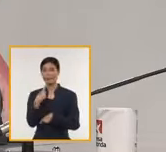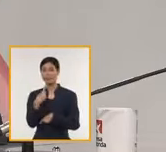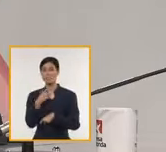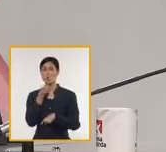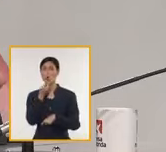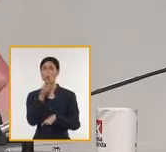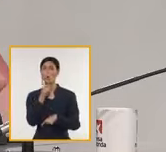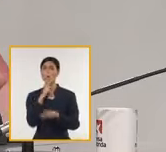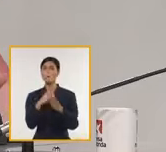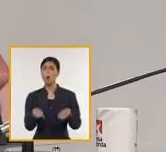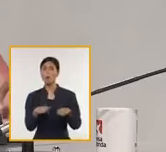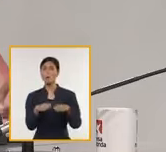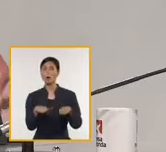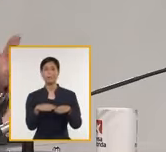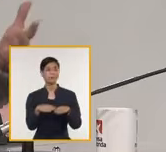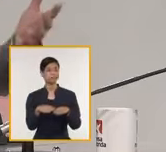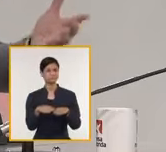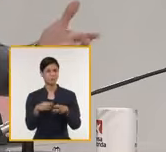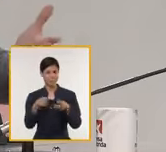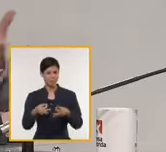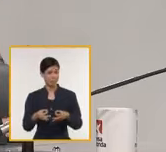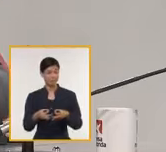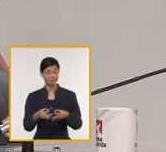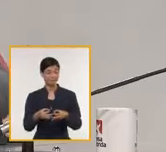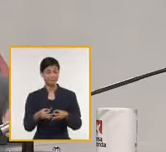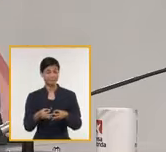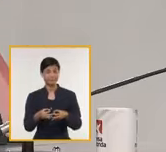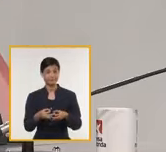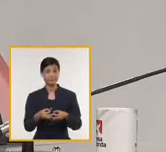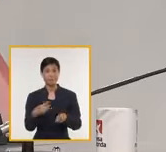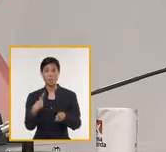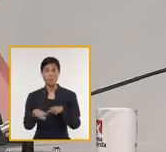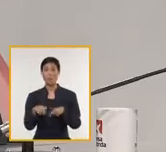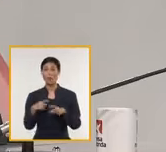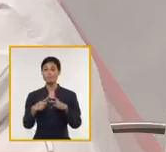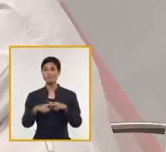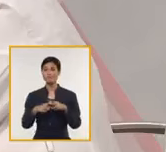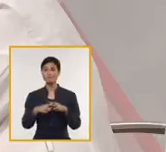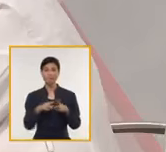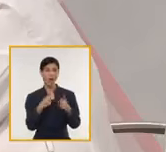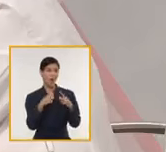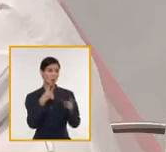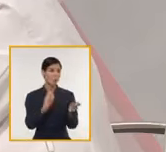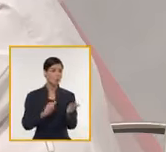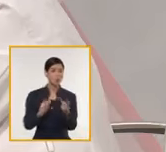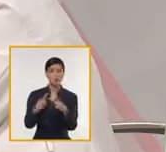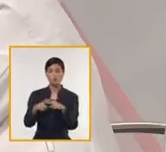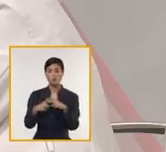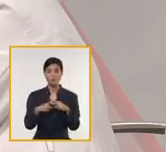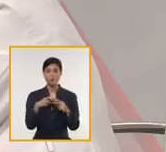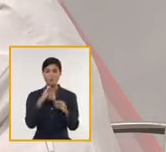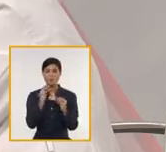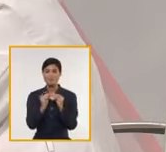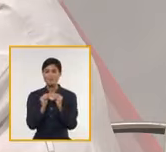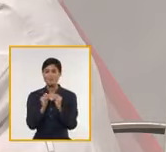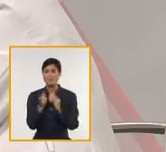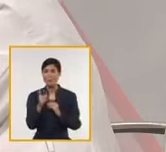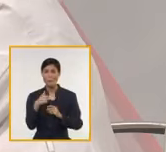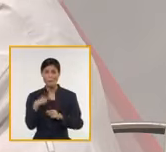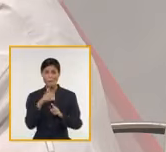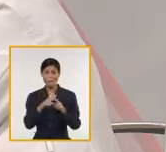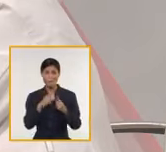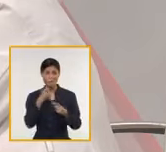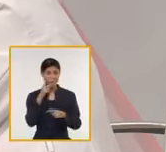ver si hay algún arreglo con respecto a Ucrania, dice que ha resuelto un montón de guerras, o sea, no parece lógico. Pero es que la lógica no